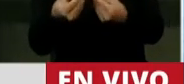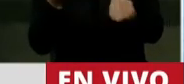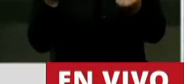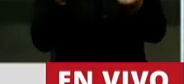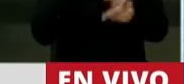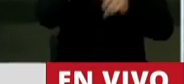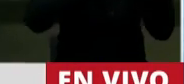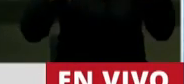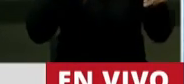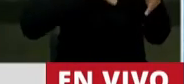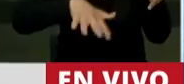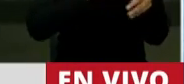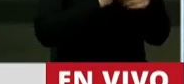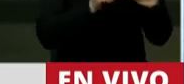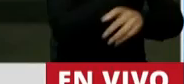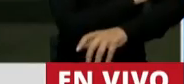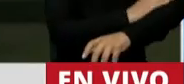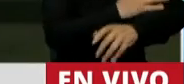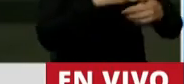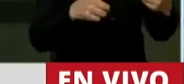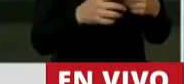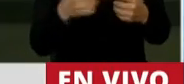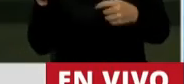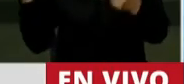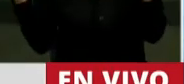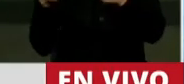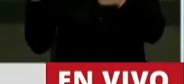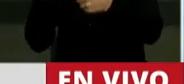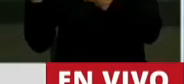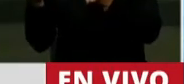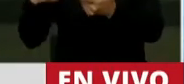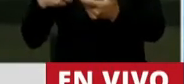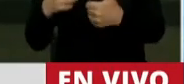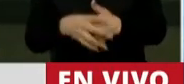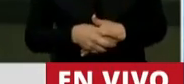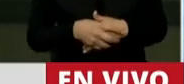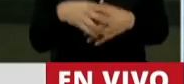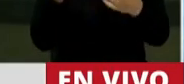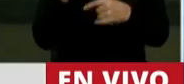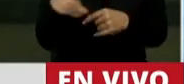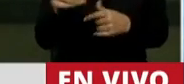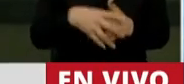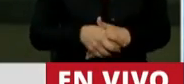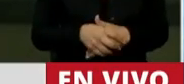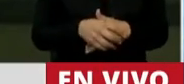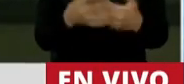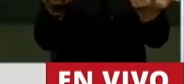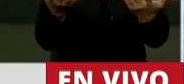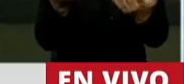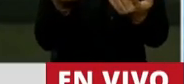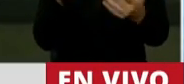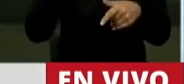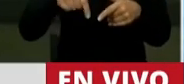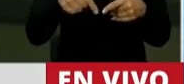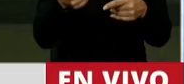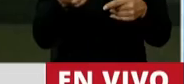tienen, tienen muy poquito o no tienen nada. A ver, Como se dice en el pueblo, señor presidente, esto es